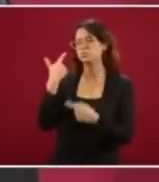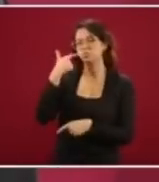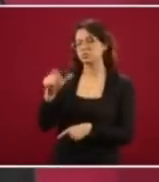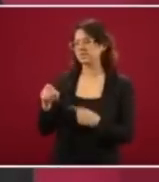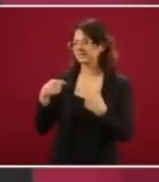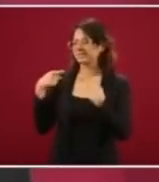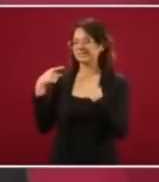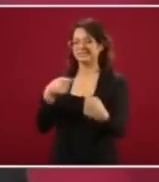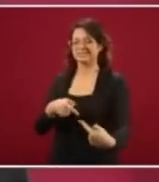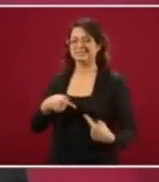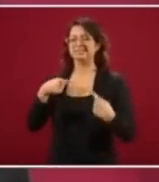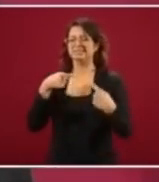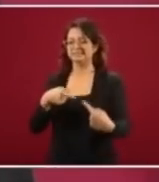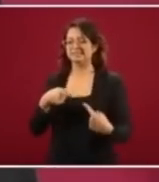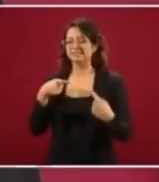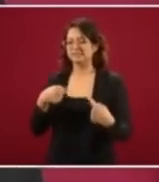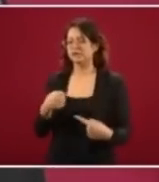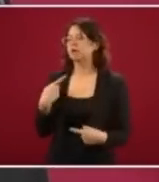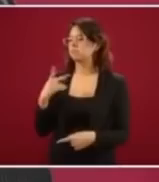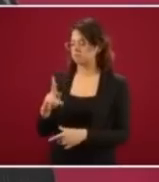Vamos a que se termine.